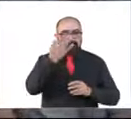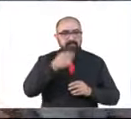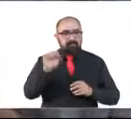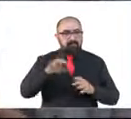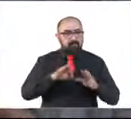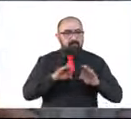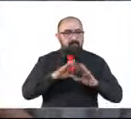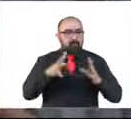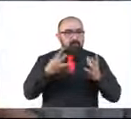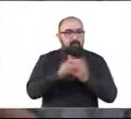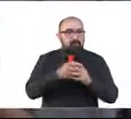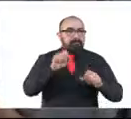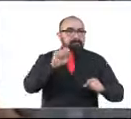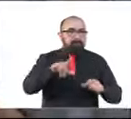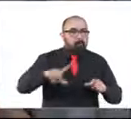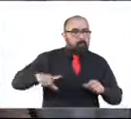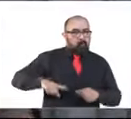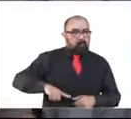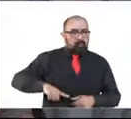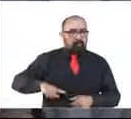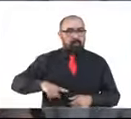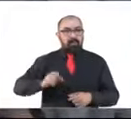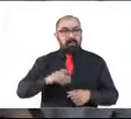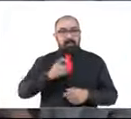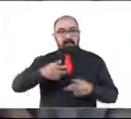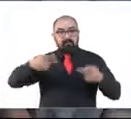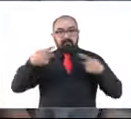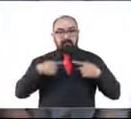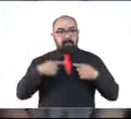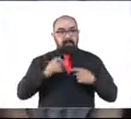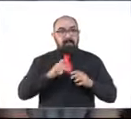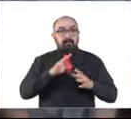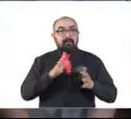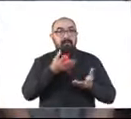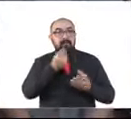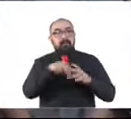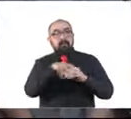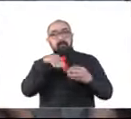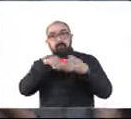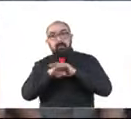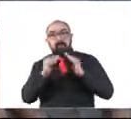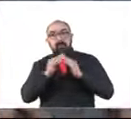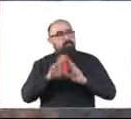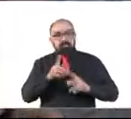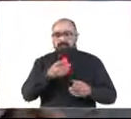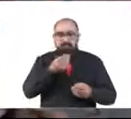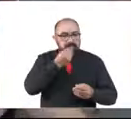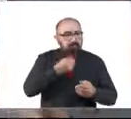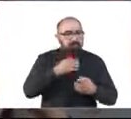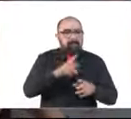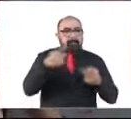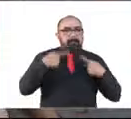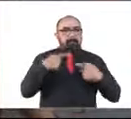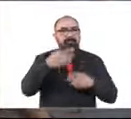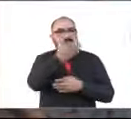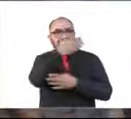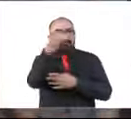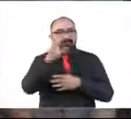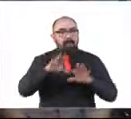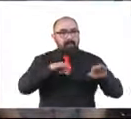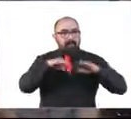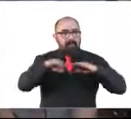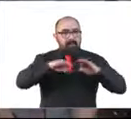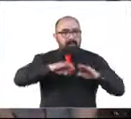profesionistas que trabajan en el gobierno, la gente del campo jamás se detuvo. Por eso también hoy podemos tener en nuestra mesa